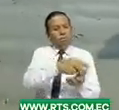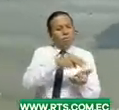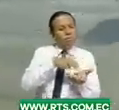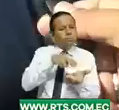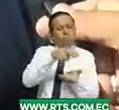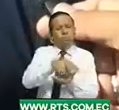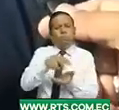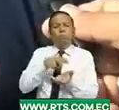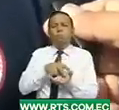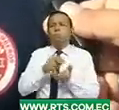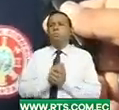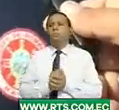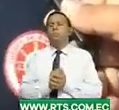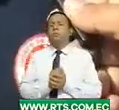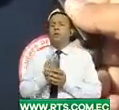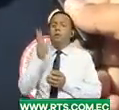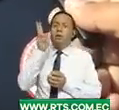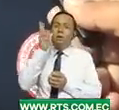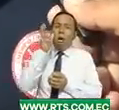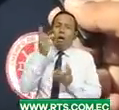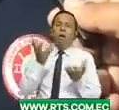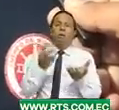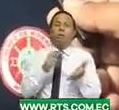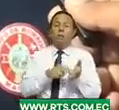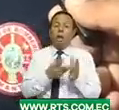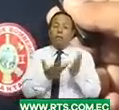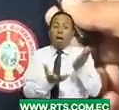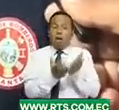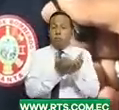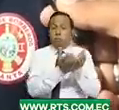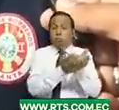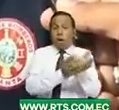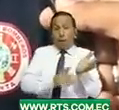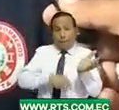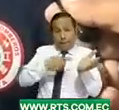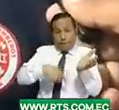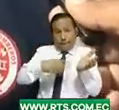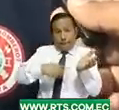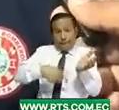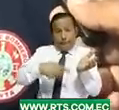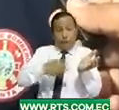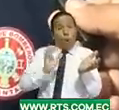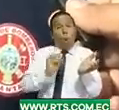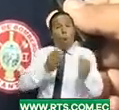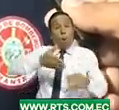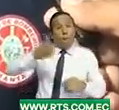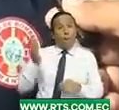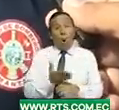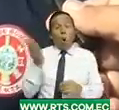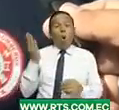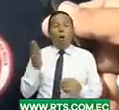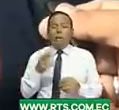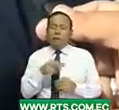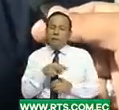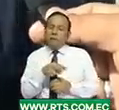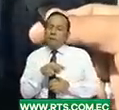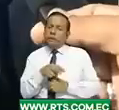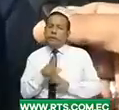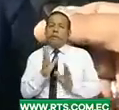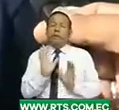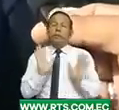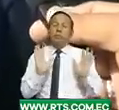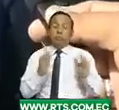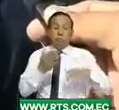fue parte de una hélice. O no sé si fue hélice o machete. Tiene cortadura en todo lo que es la espalda.